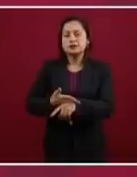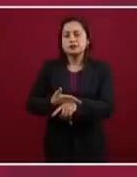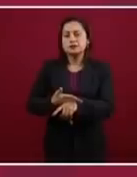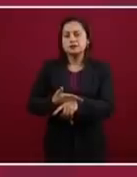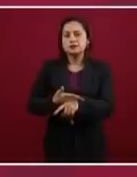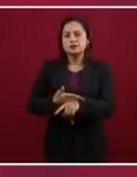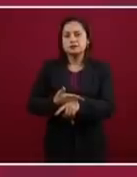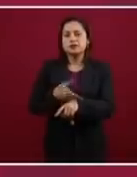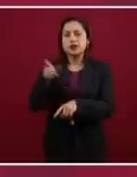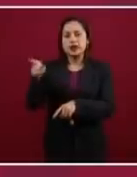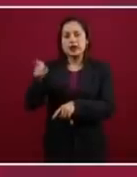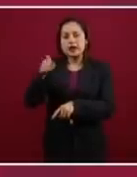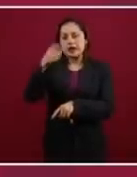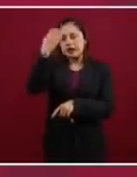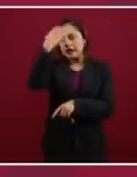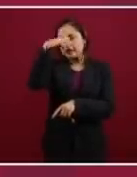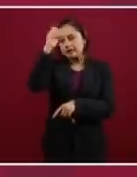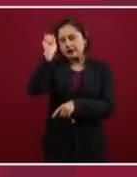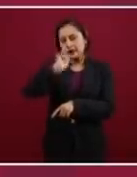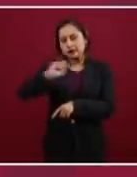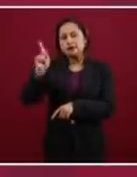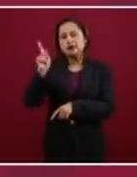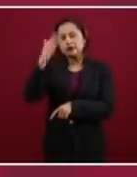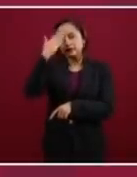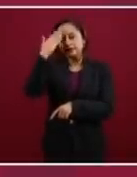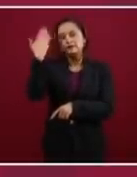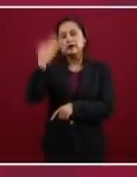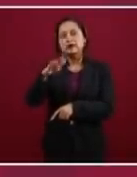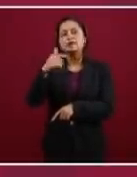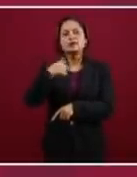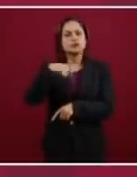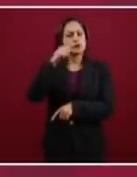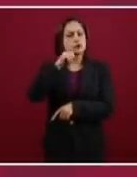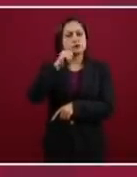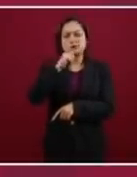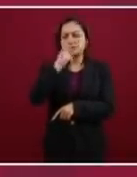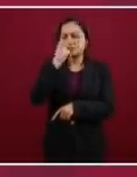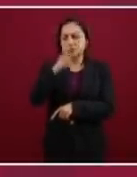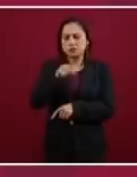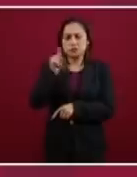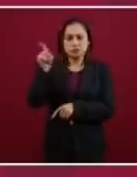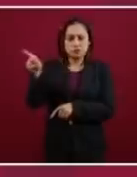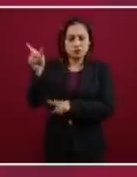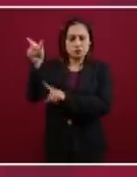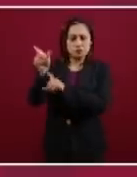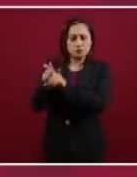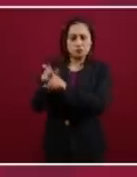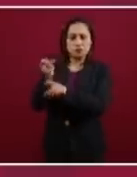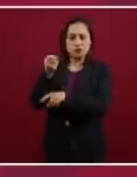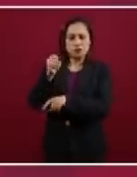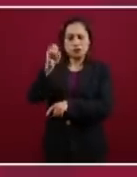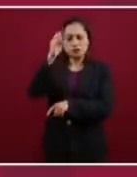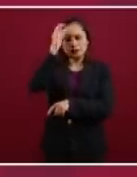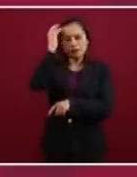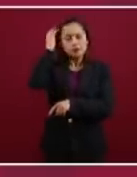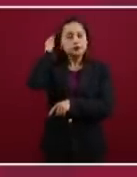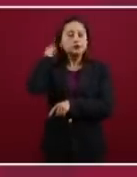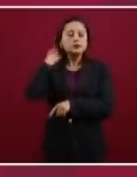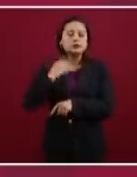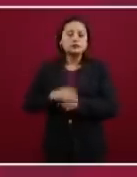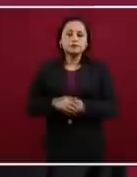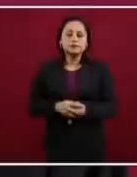es una especialista lo he dicho aquí varias veces creo que